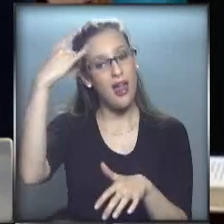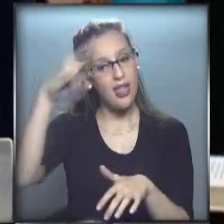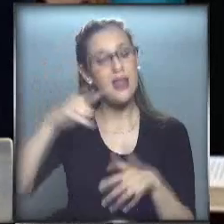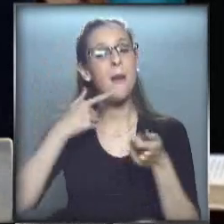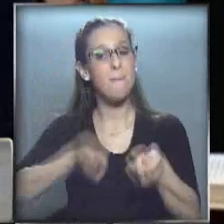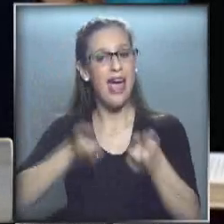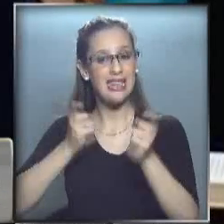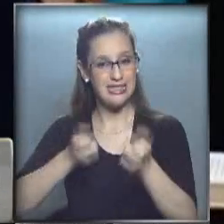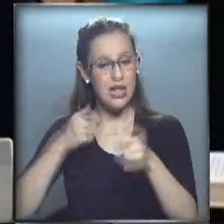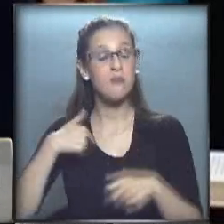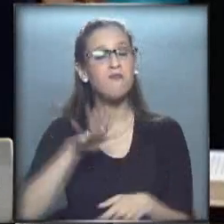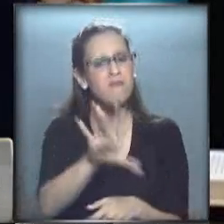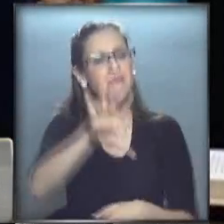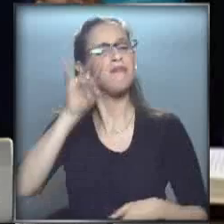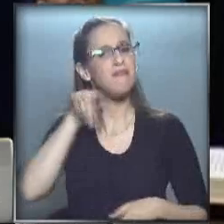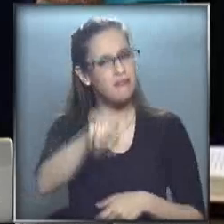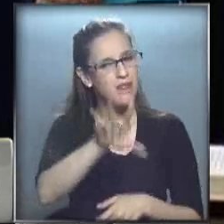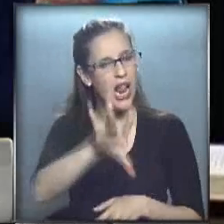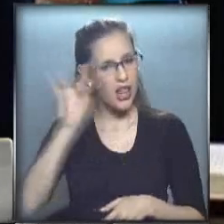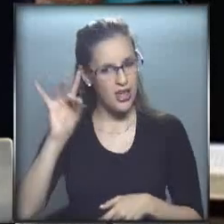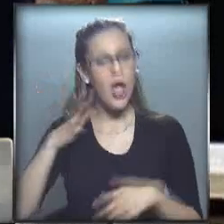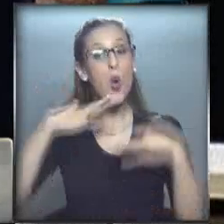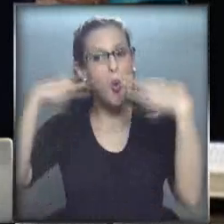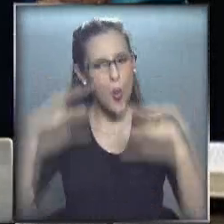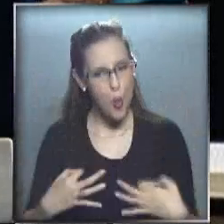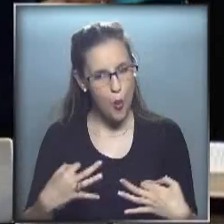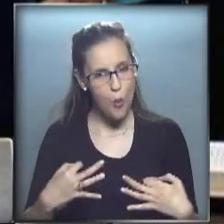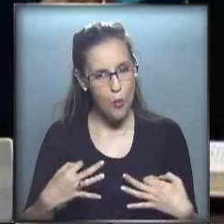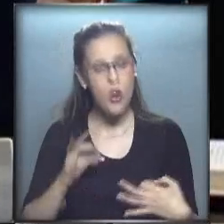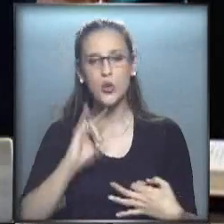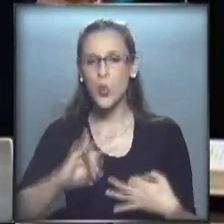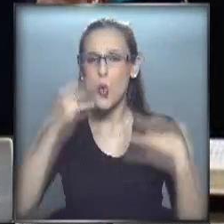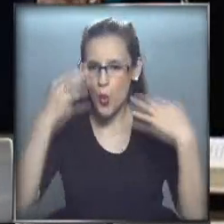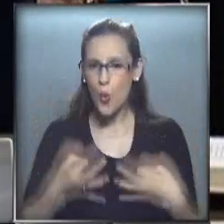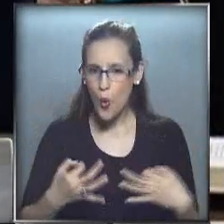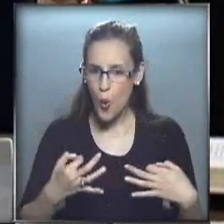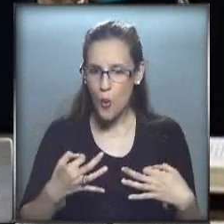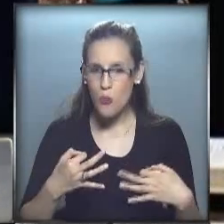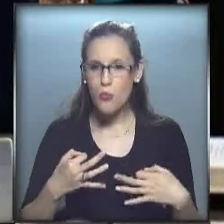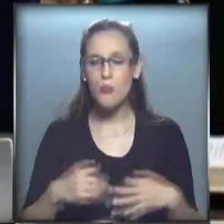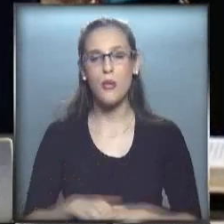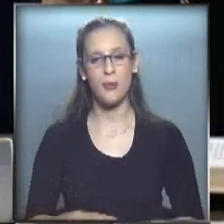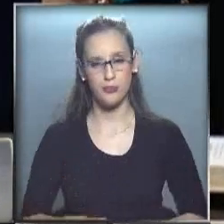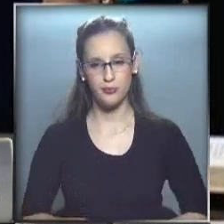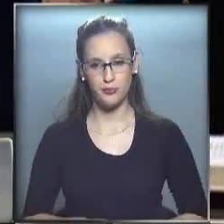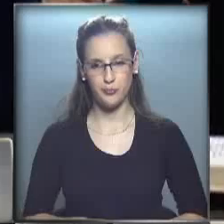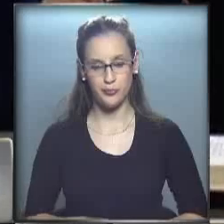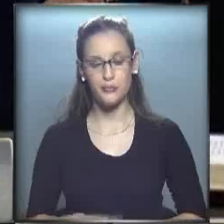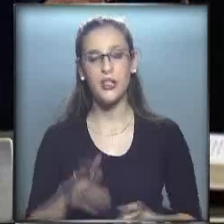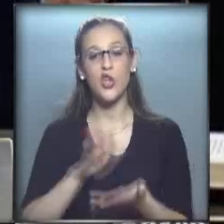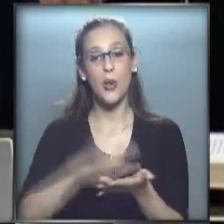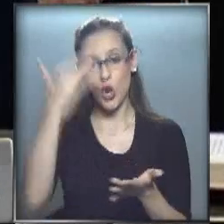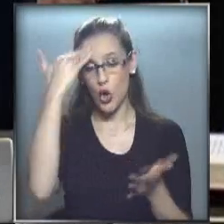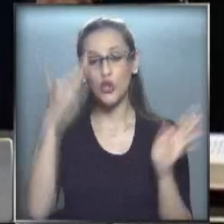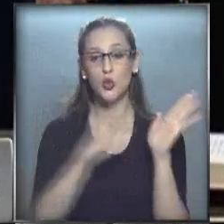para el que habéis sido nombrado, cumpliendo y haciendo cumplir en cuanto de vos dependa la Constitución